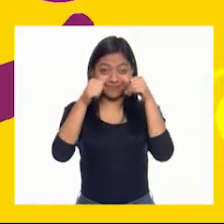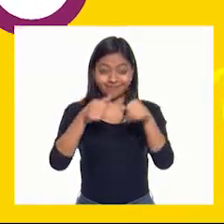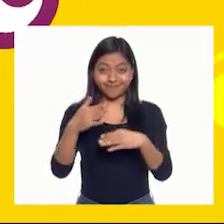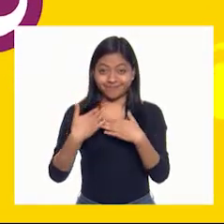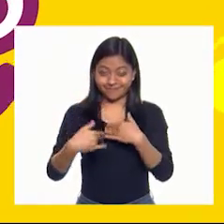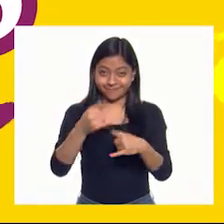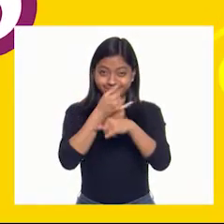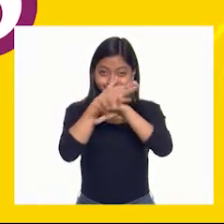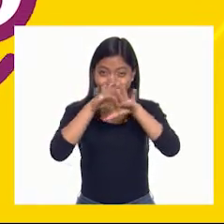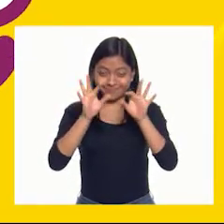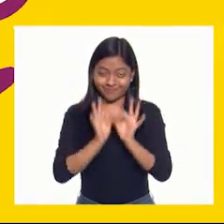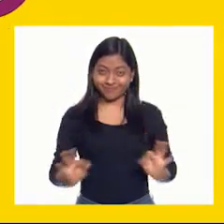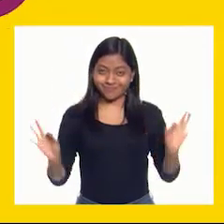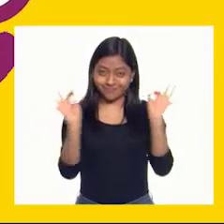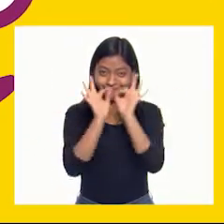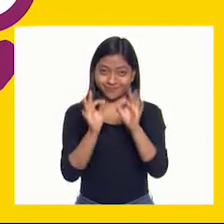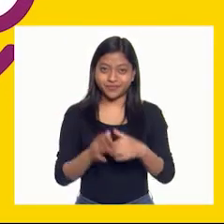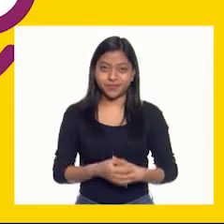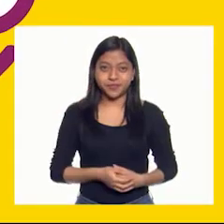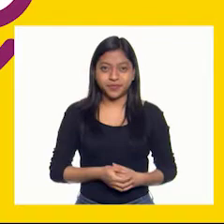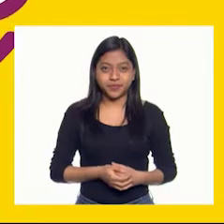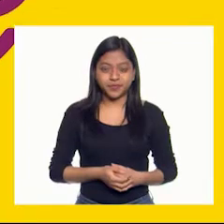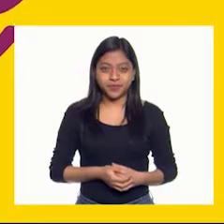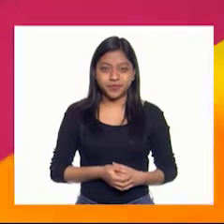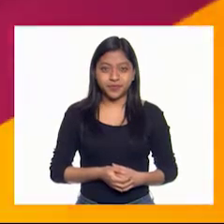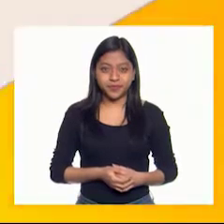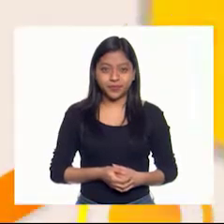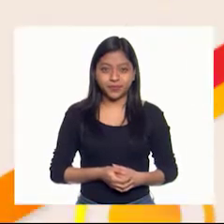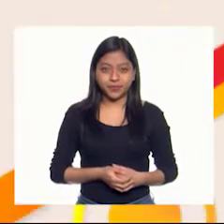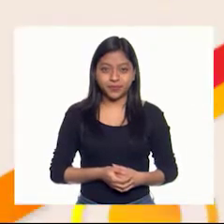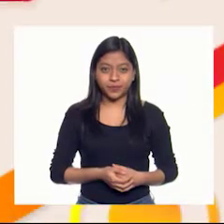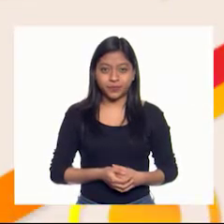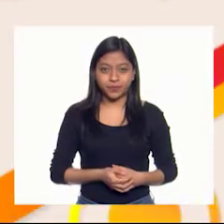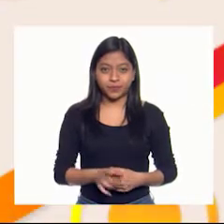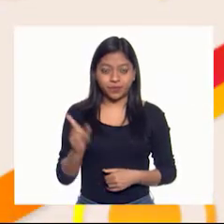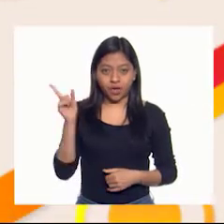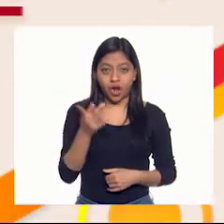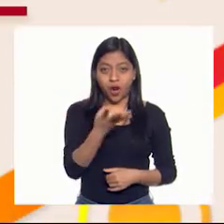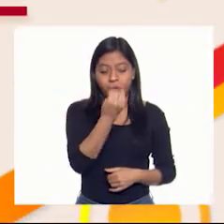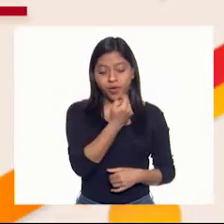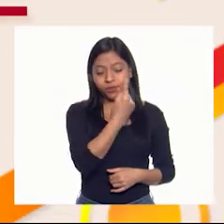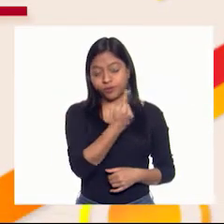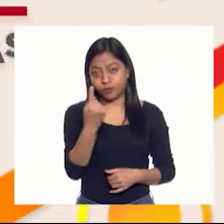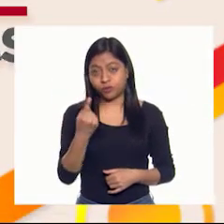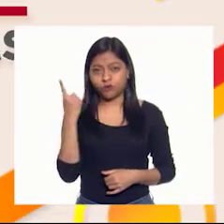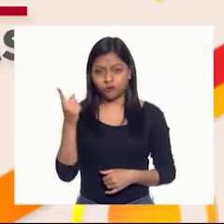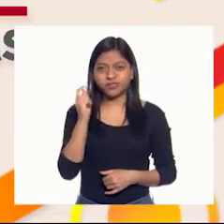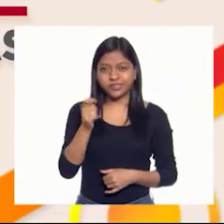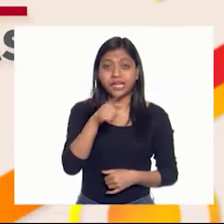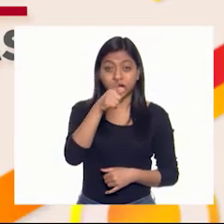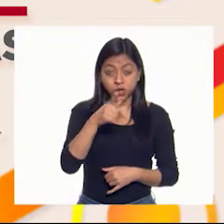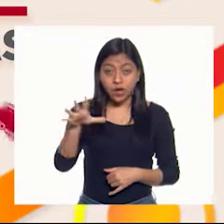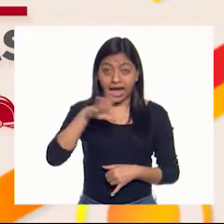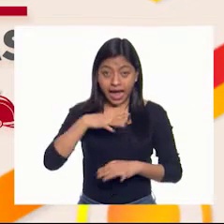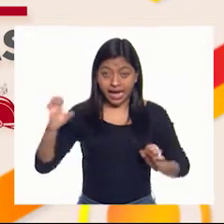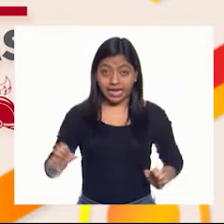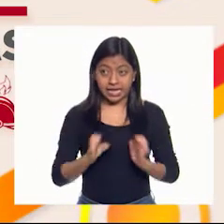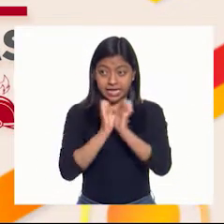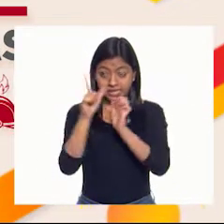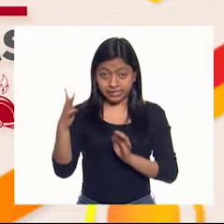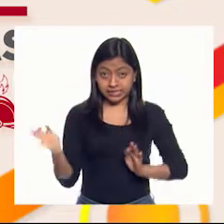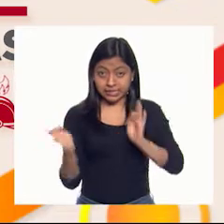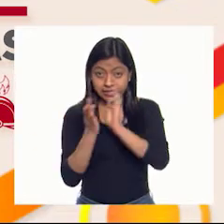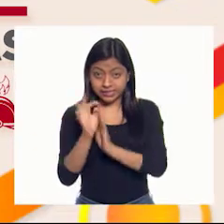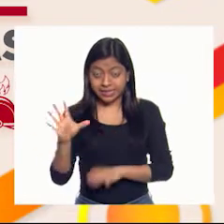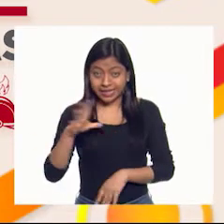A continuación, información importante. A este número puedes llamar cuando tú o alguien cerca de ti